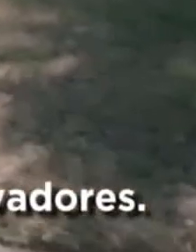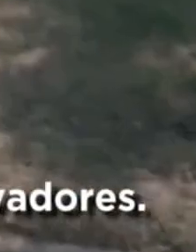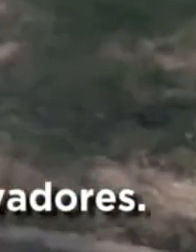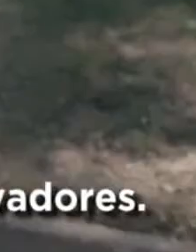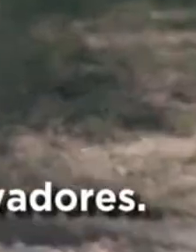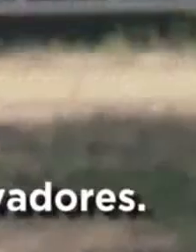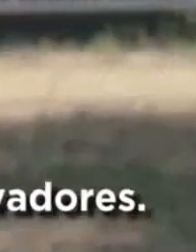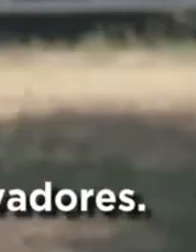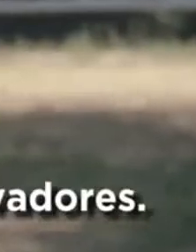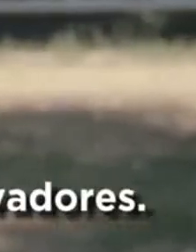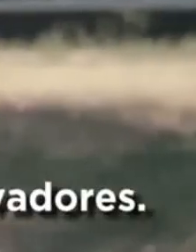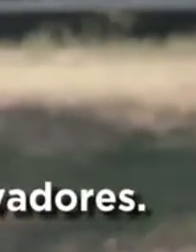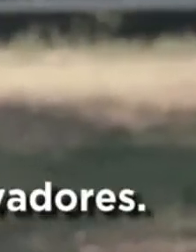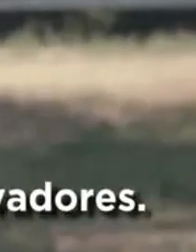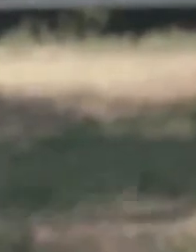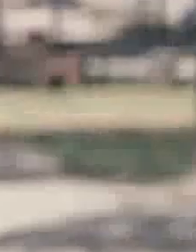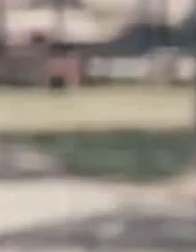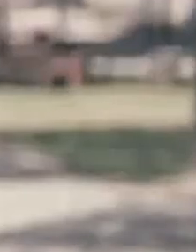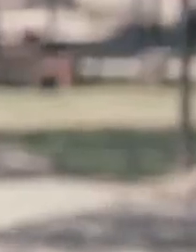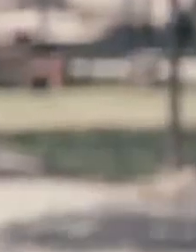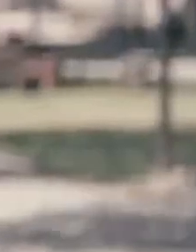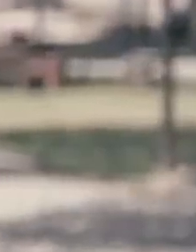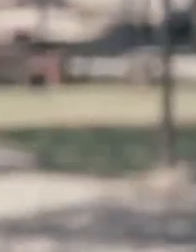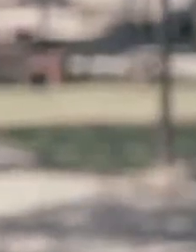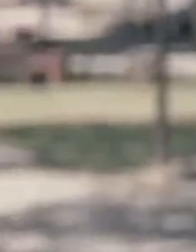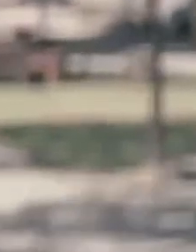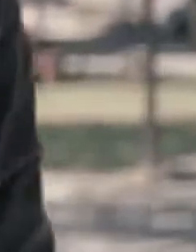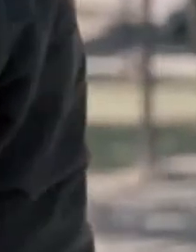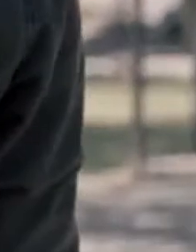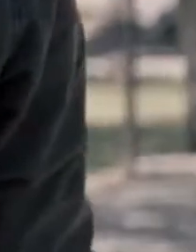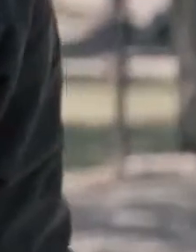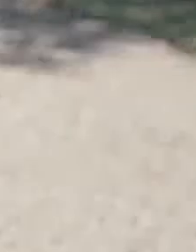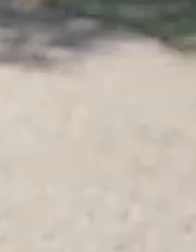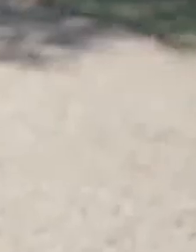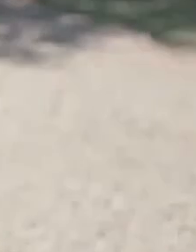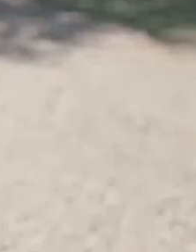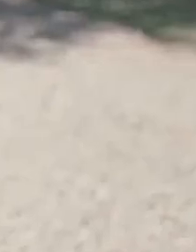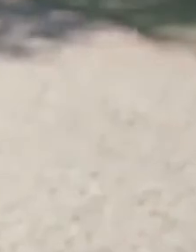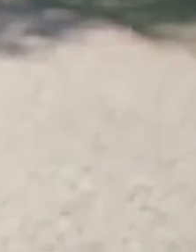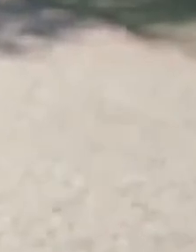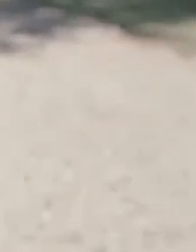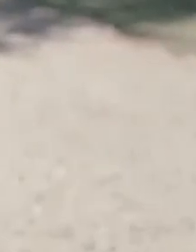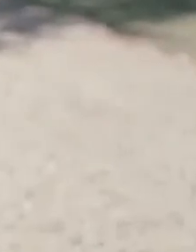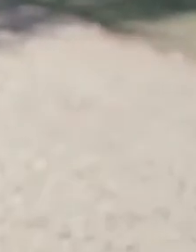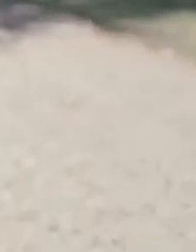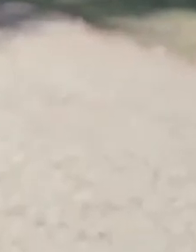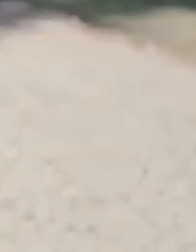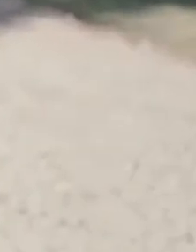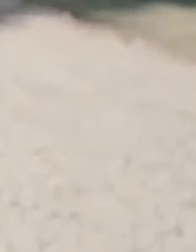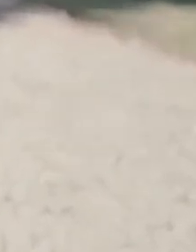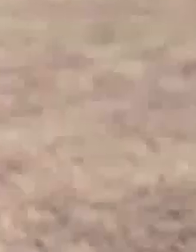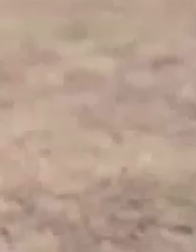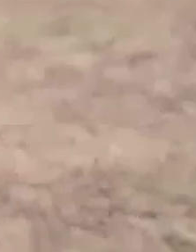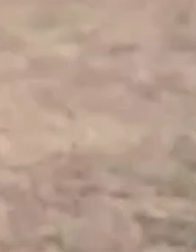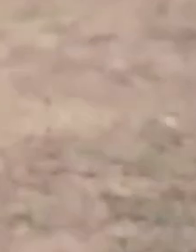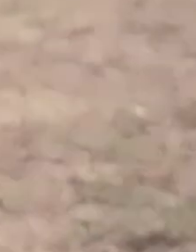y procesos digitales en proyectos innovadores. Poder interactuar, intercambiar, proponer, expresarse y socializar en un entorno